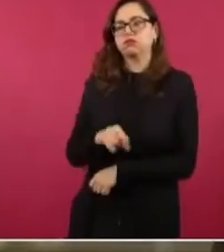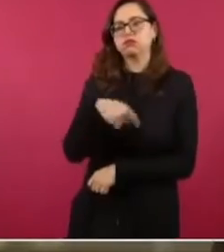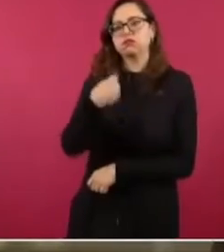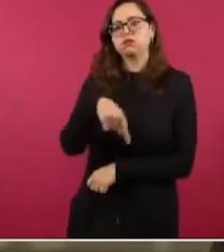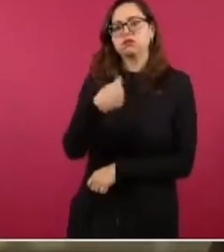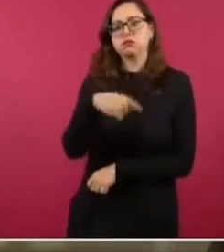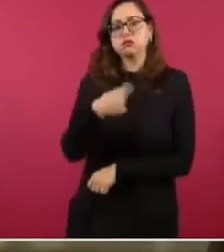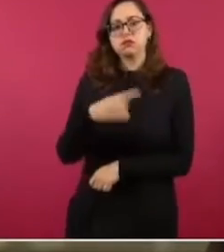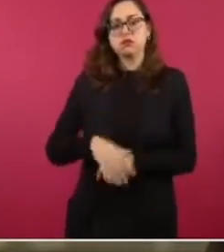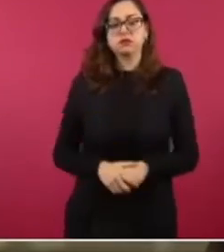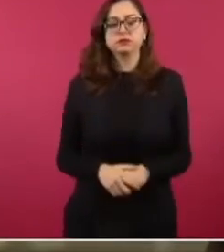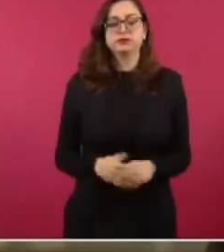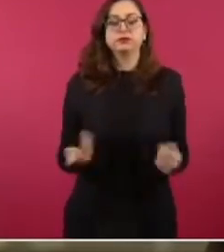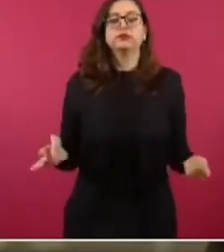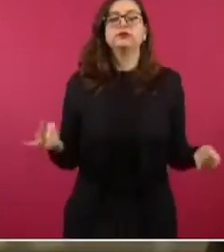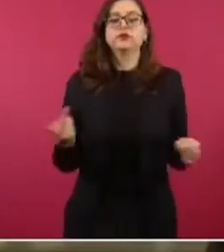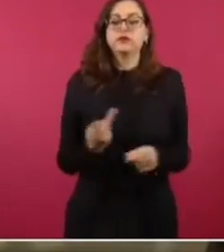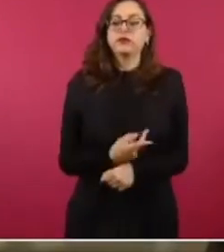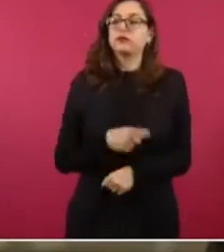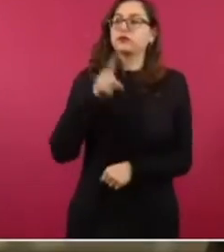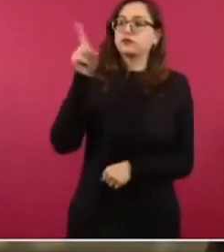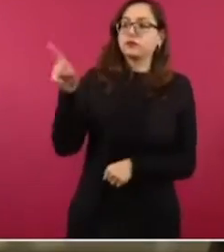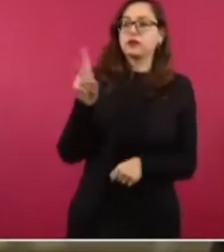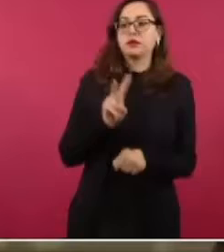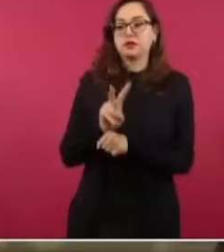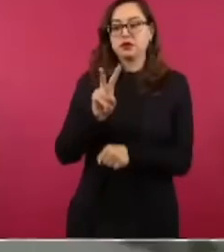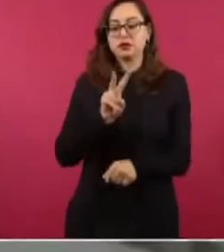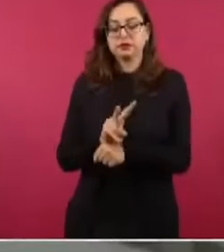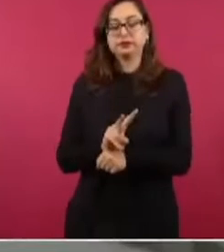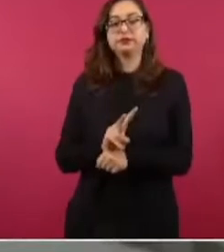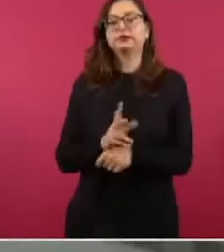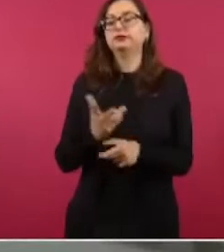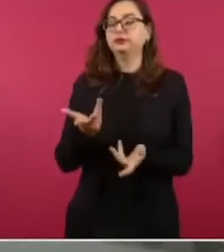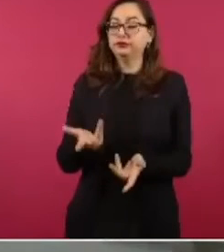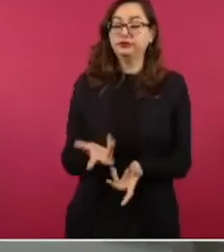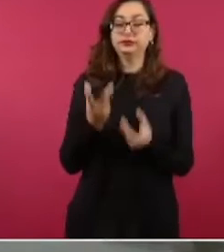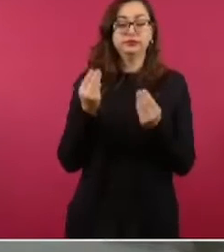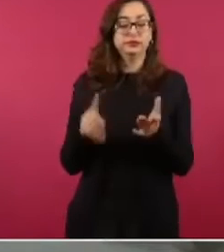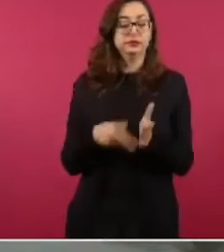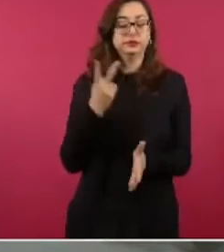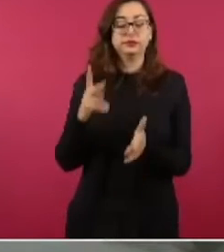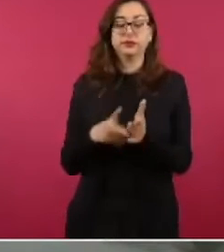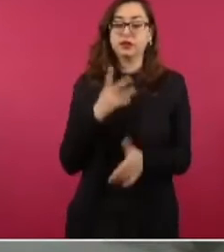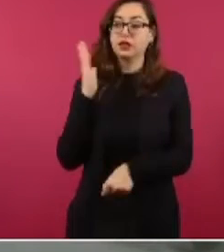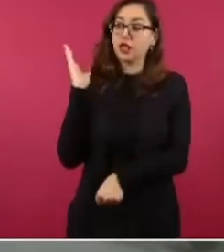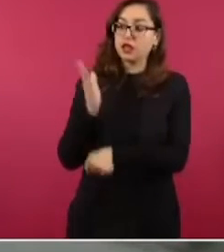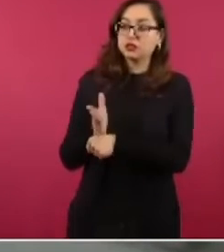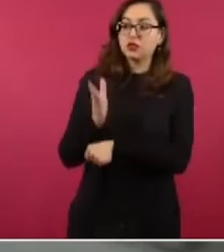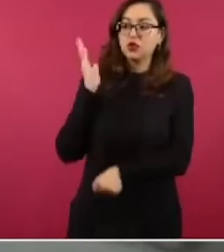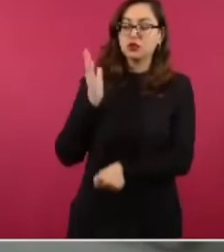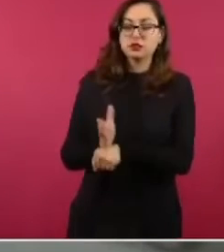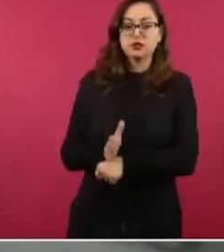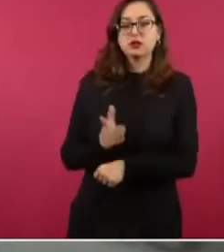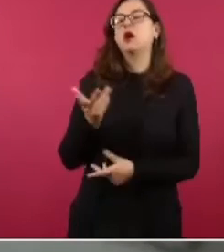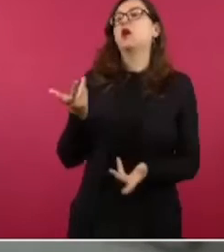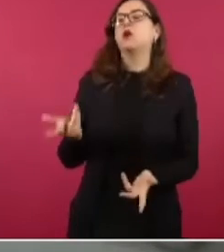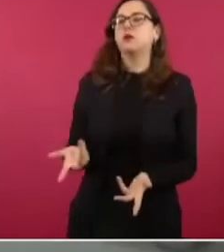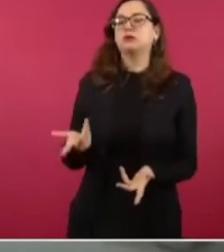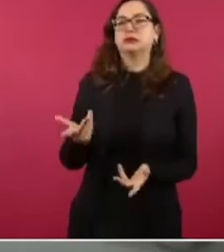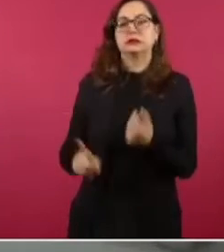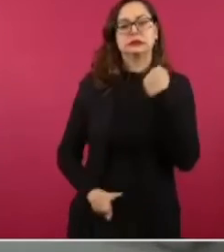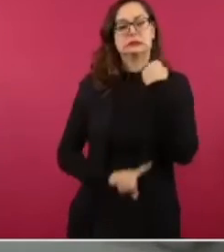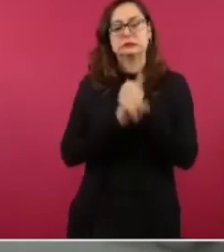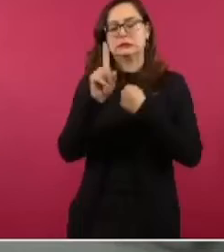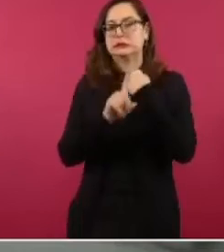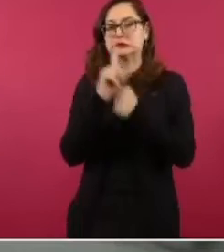por sanciones, que también, o sea, Estados Unidos ha hecho en ese país y que no pueden regresar, no quieren regresar. Entonces,